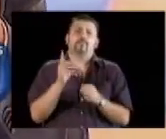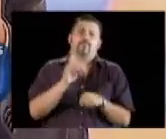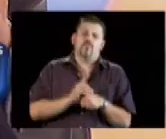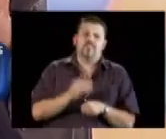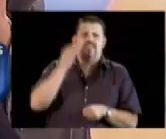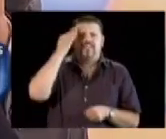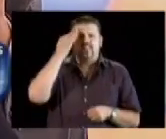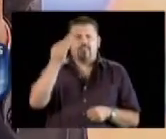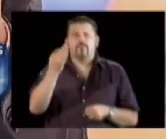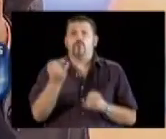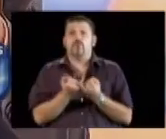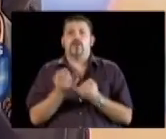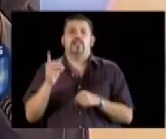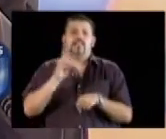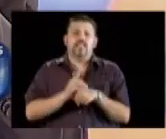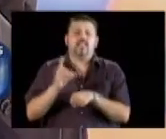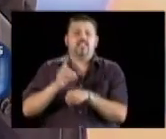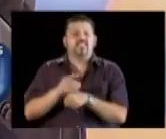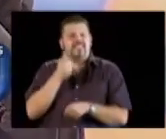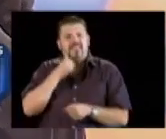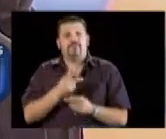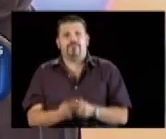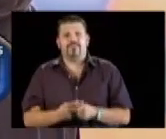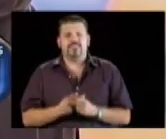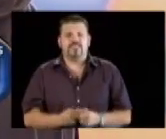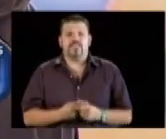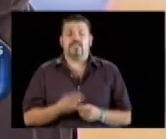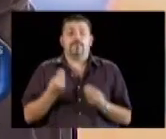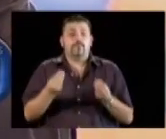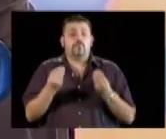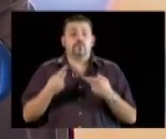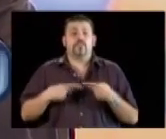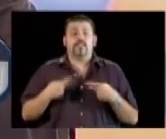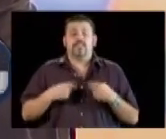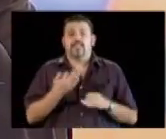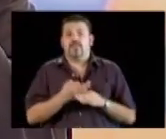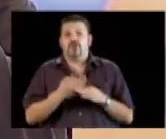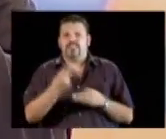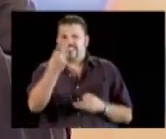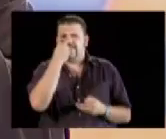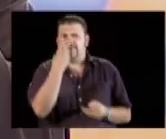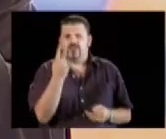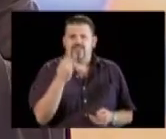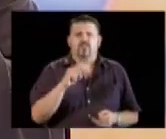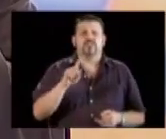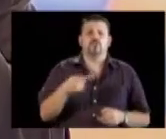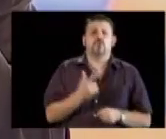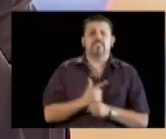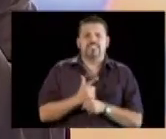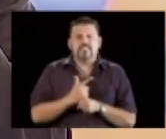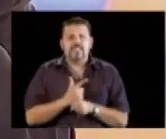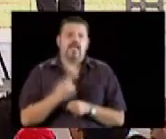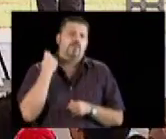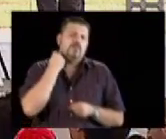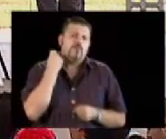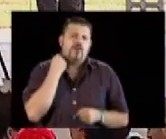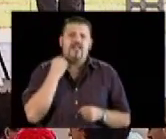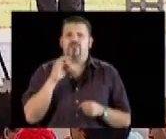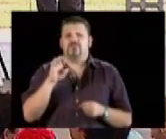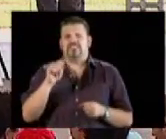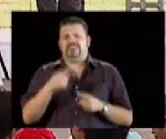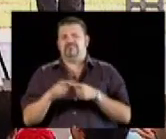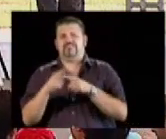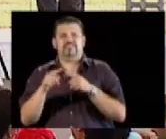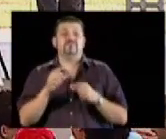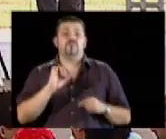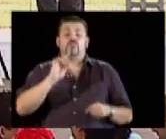otro también. La única diferencia que yo tengo con muchos que nos están viendo por televisión, que son abogados, licenciados, etcétera, muchas